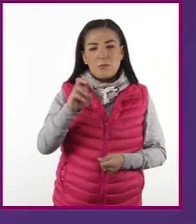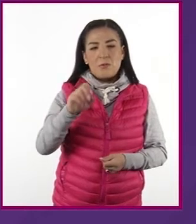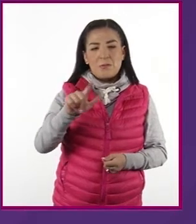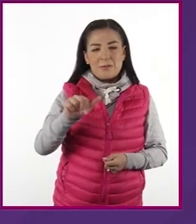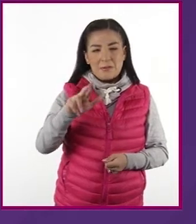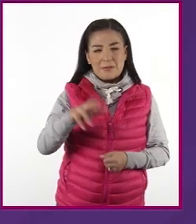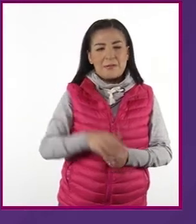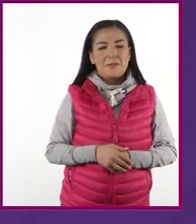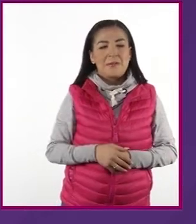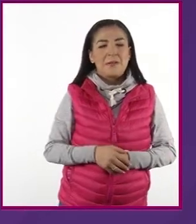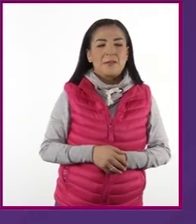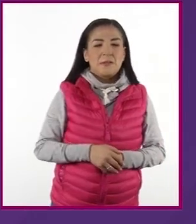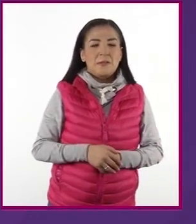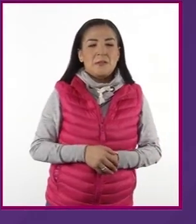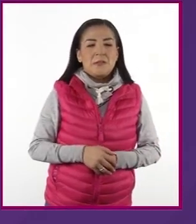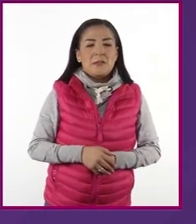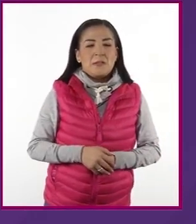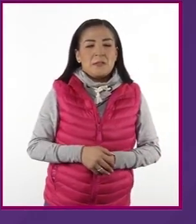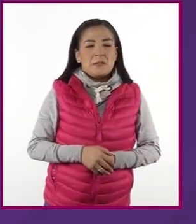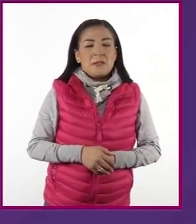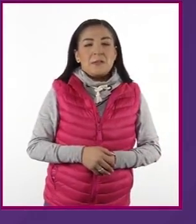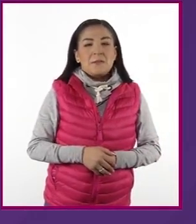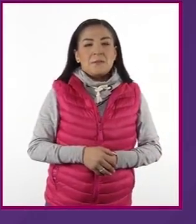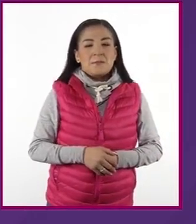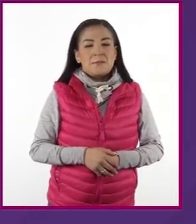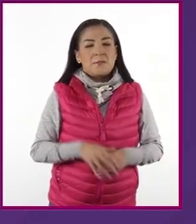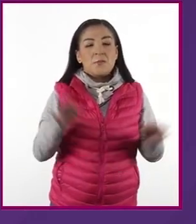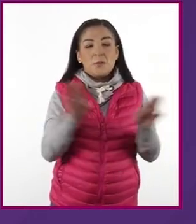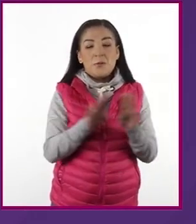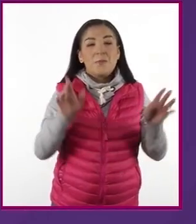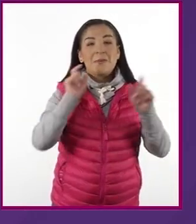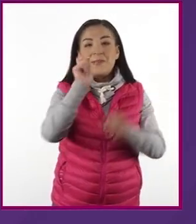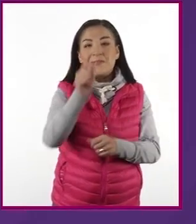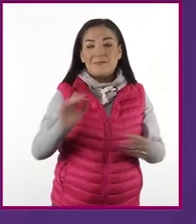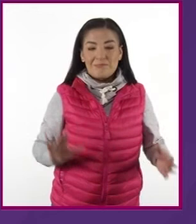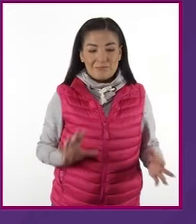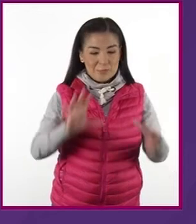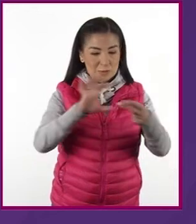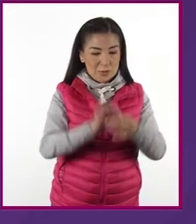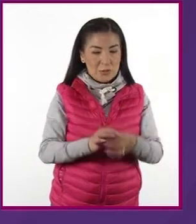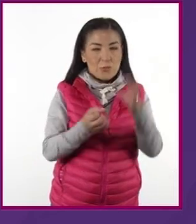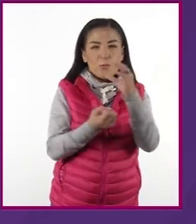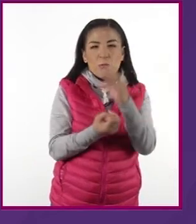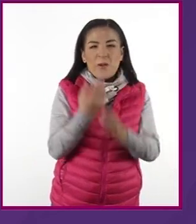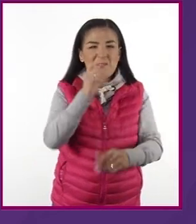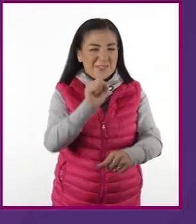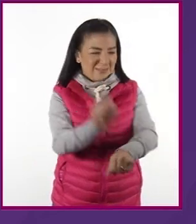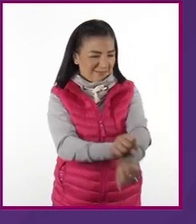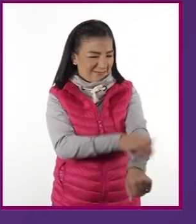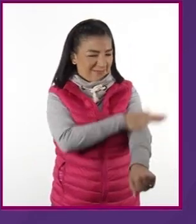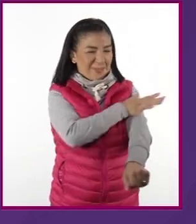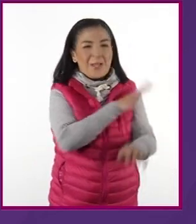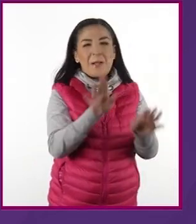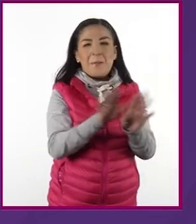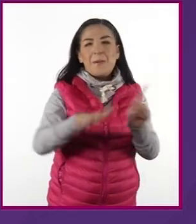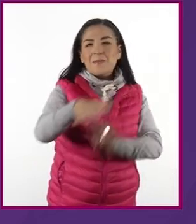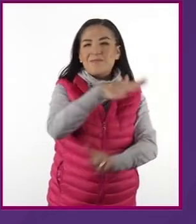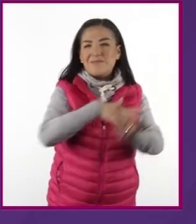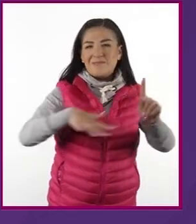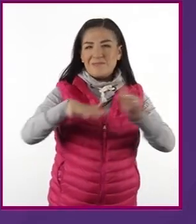Al compás de nuevos e incitantes estímulos sociales, en los años 60, la